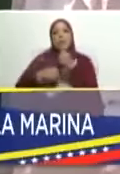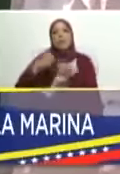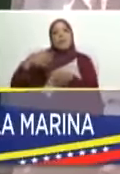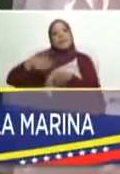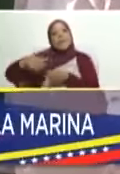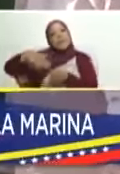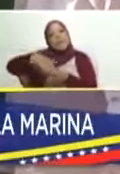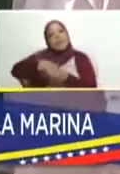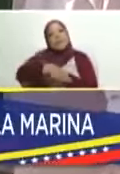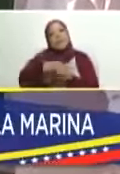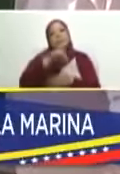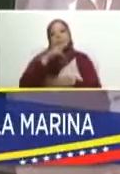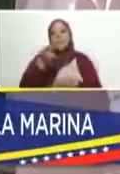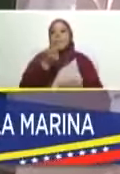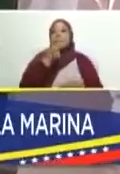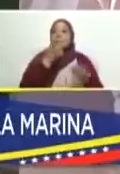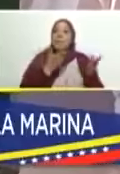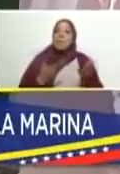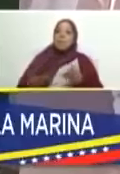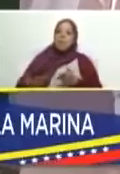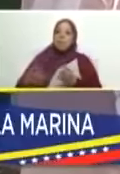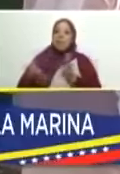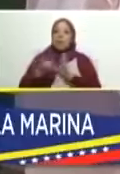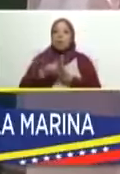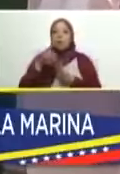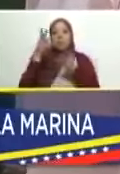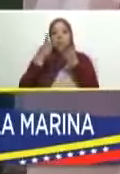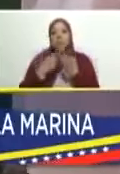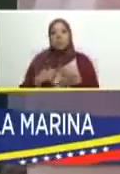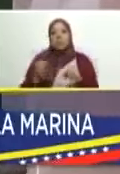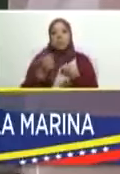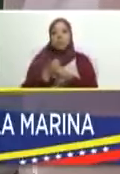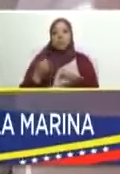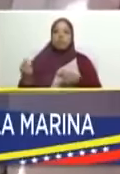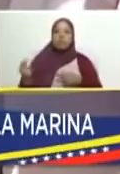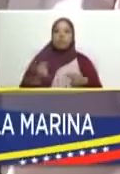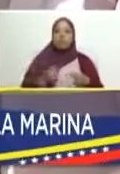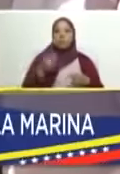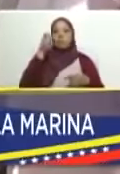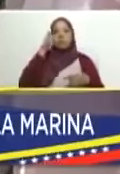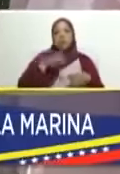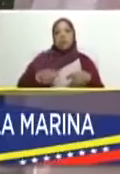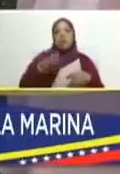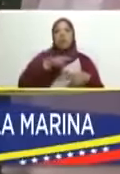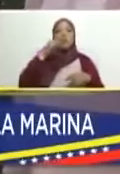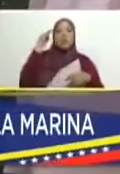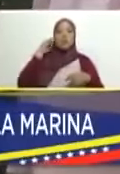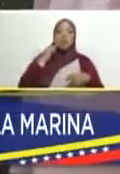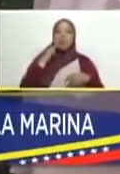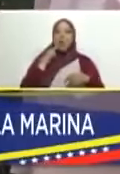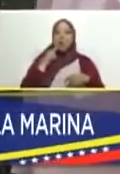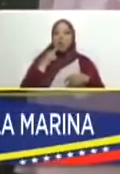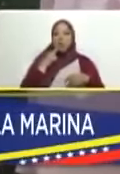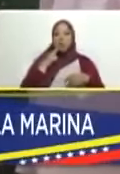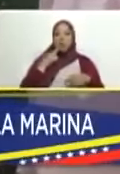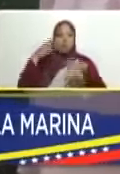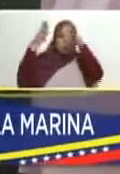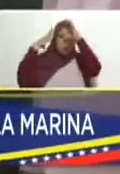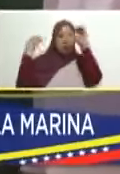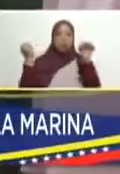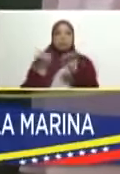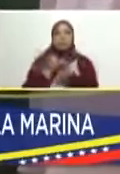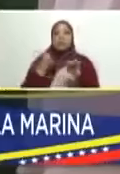Llaves. Bienvenido a la réplica del palo trinquete del buque escuela Simón Bolívar, embajador sin